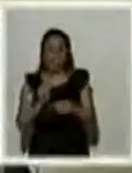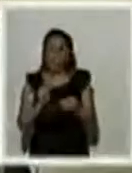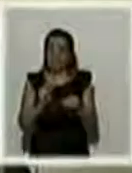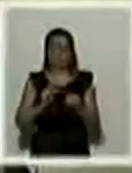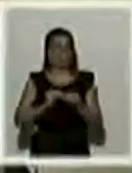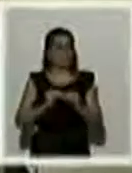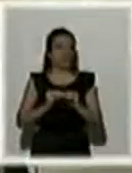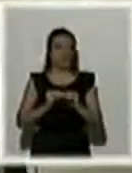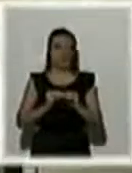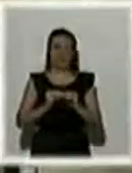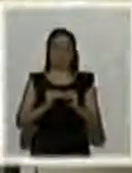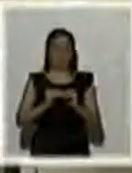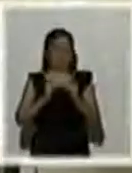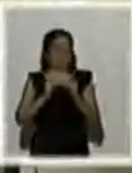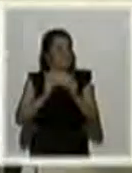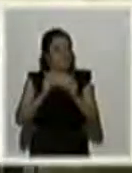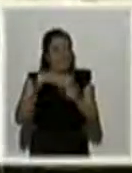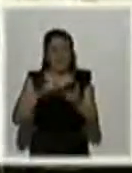de nuestro país.